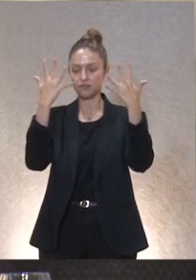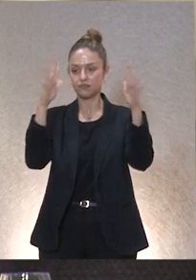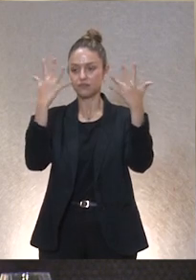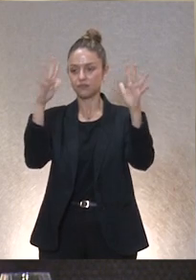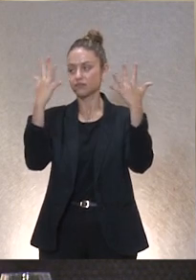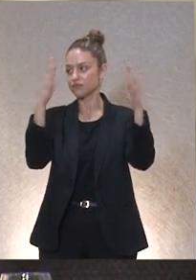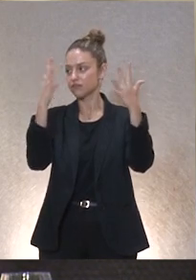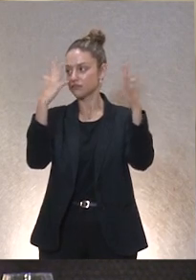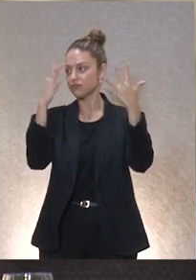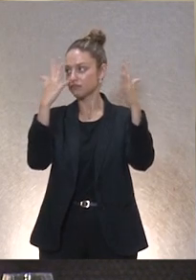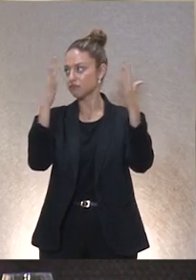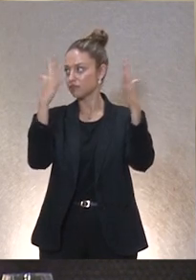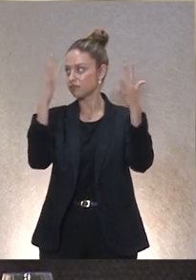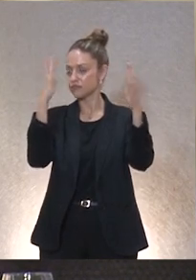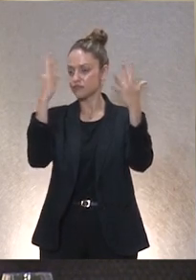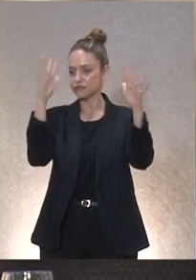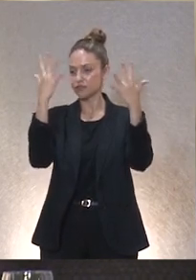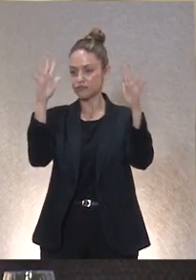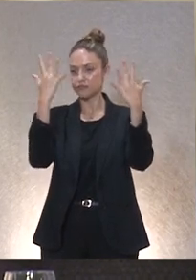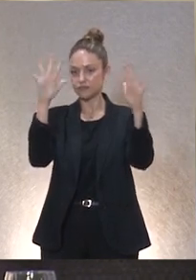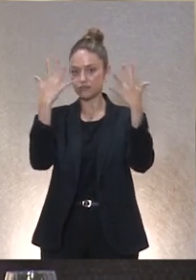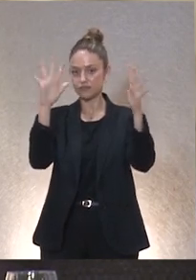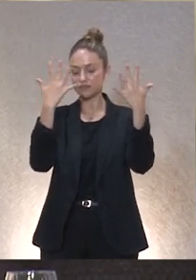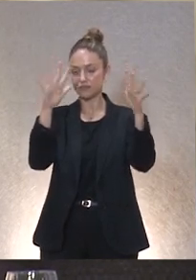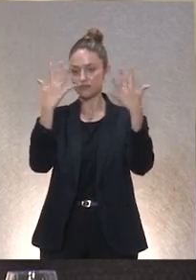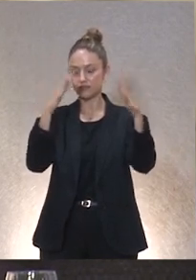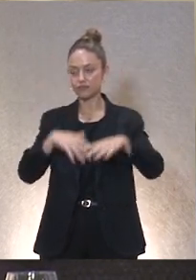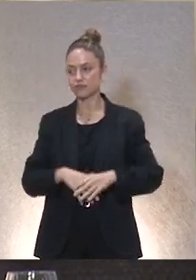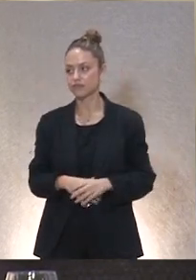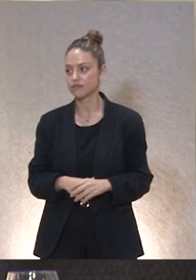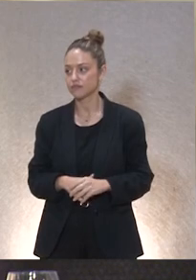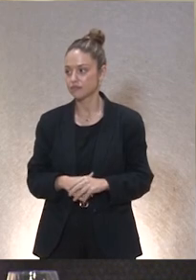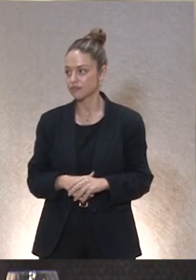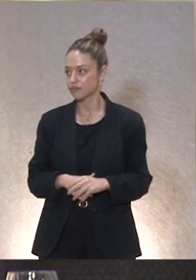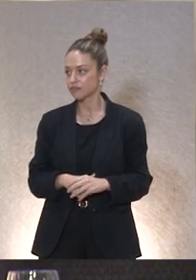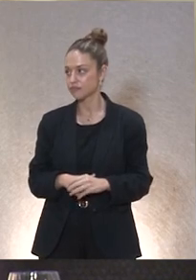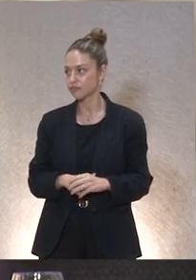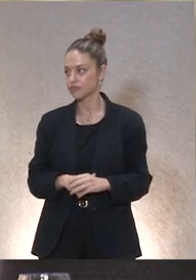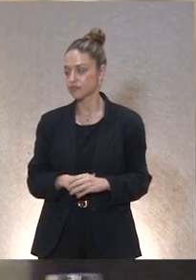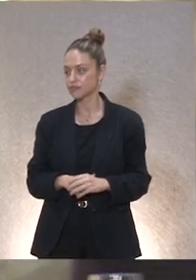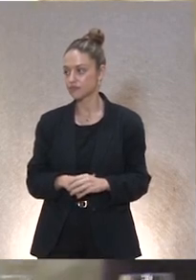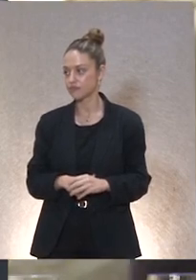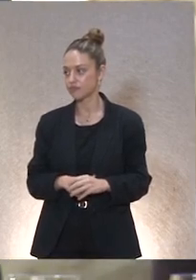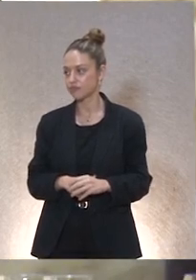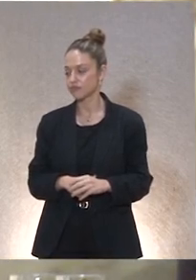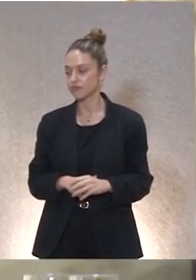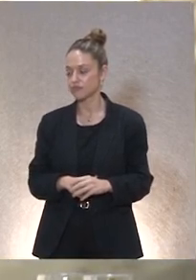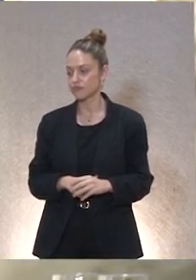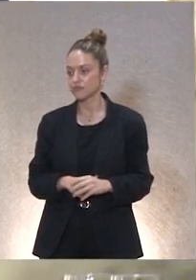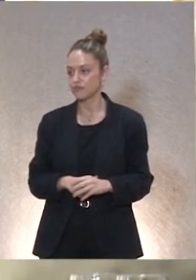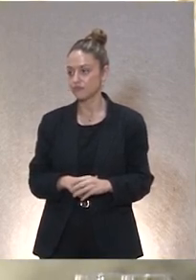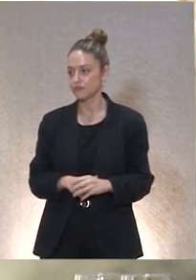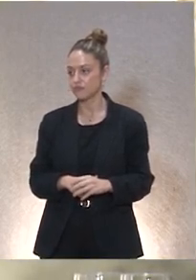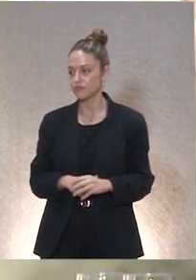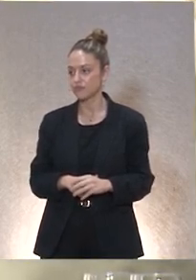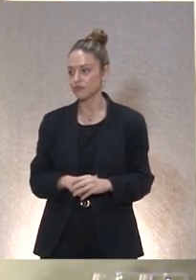suba eso no te lo esperabas Bueno ahora Carmen creo que te va a hacer